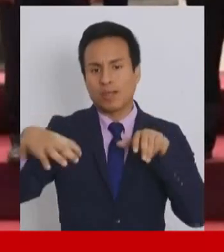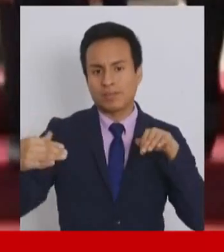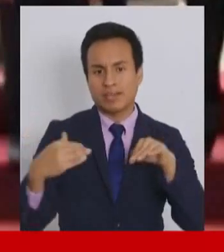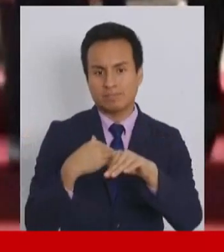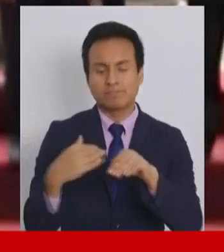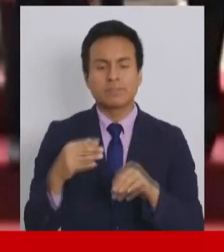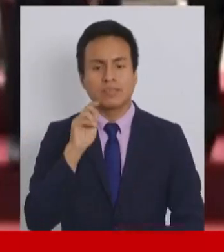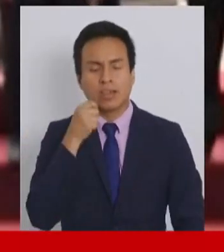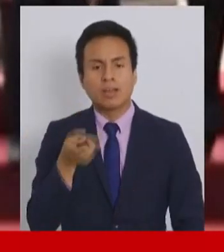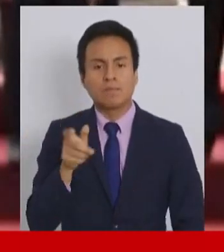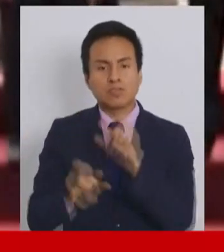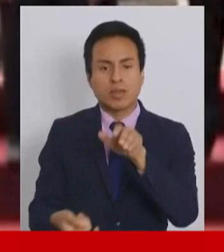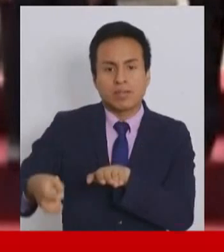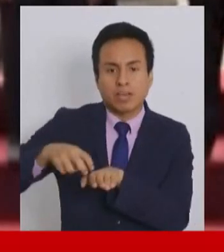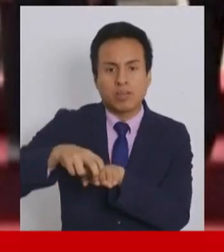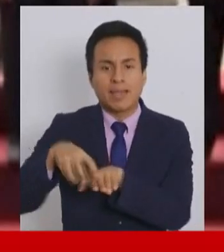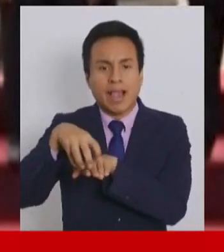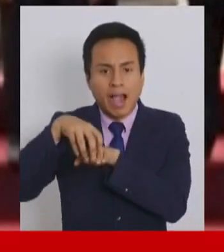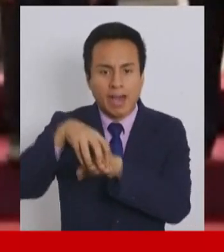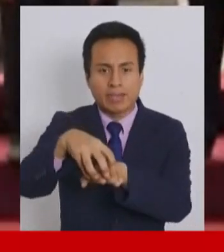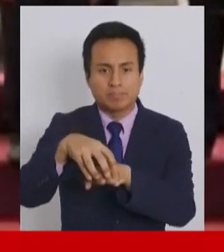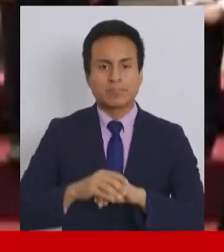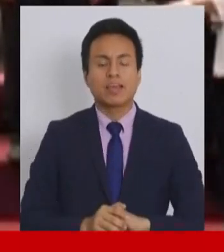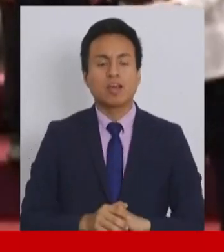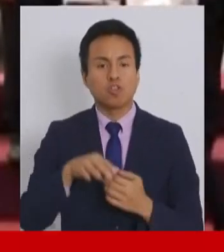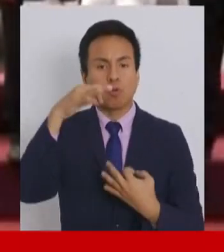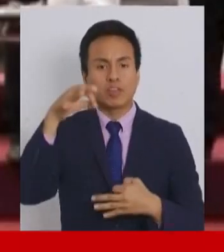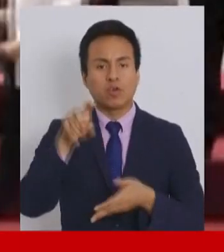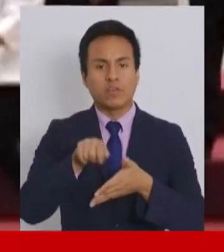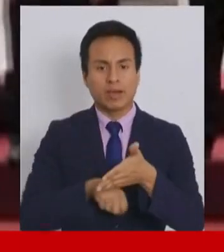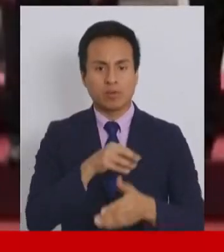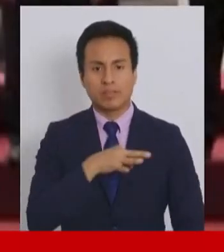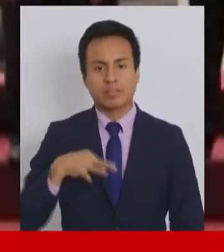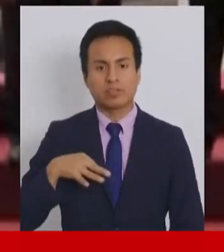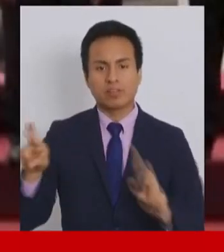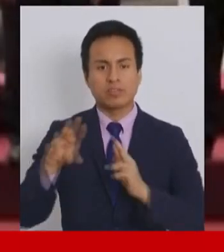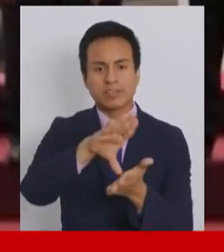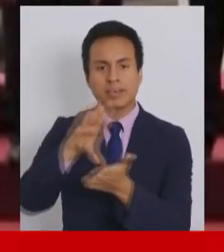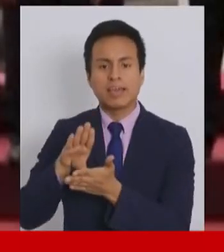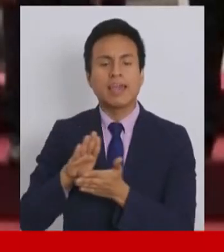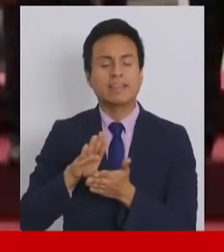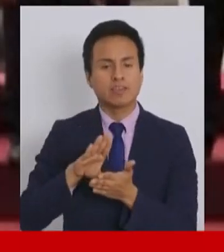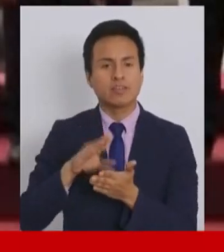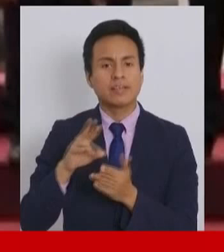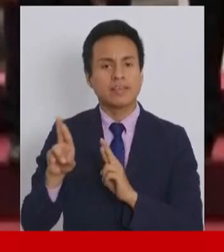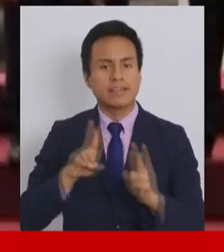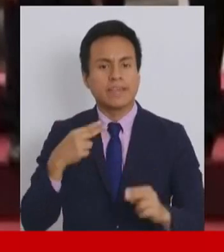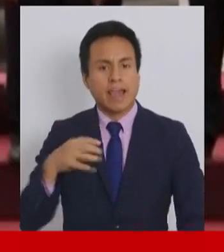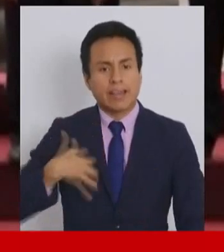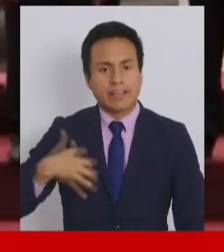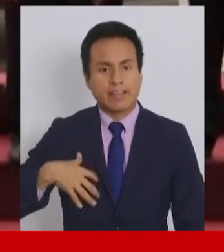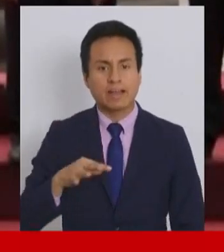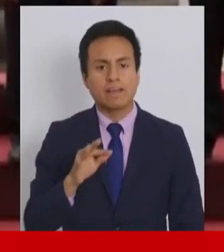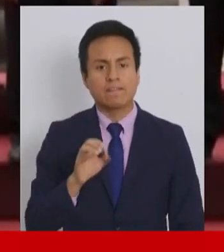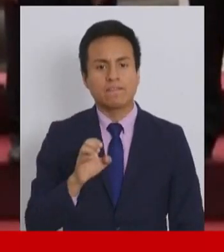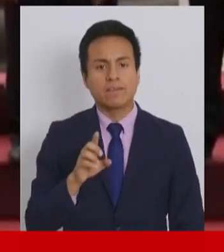cabecera para pasajeros y cargas. Dicho documento será firmado por el ministro de Relaciones Exteriores de Argentina, señor